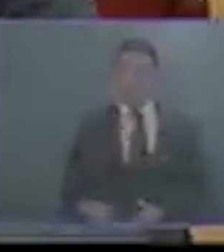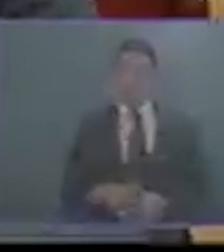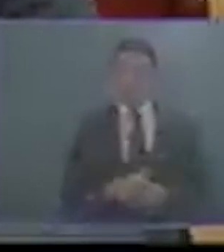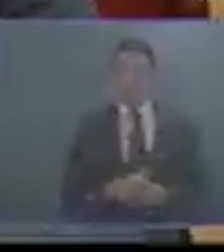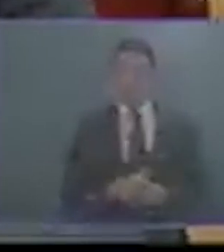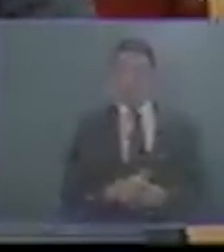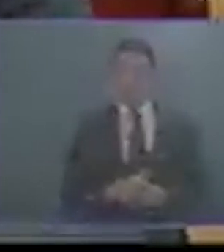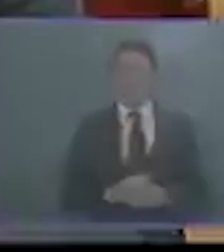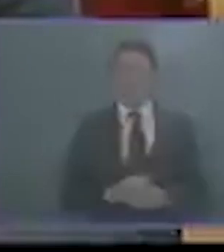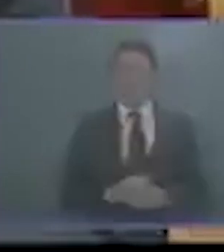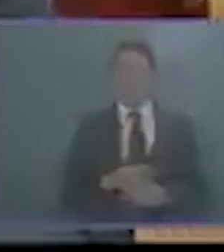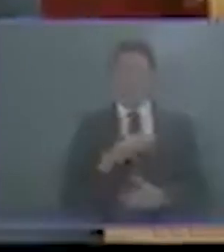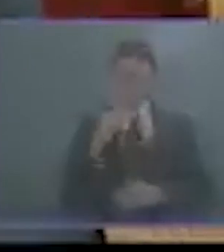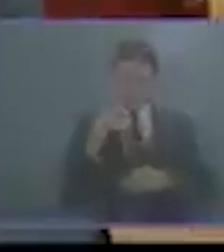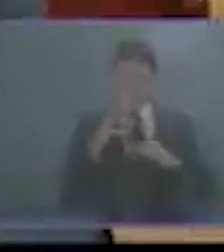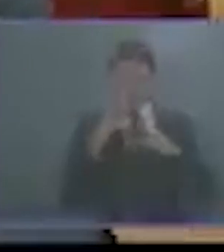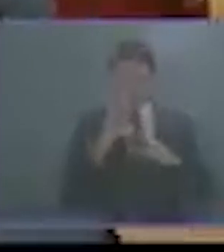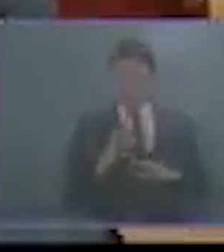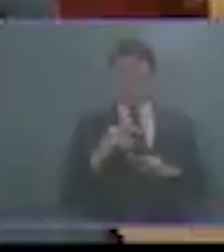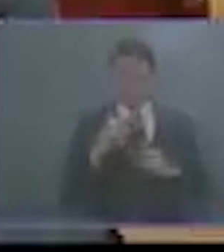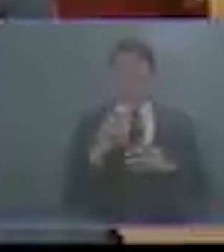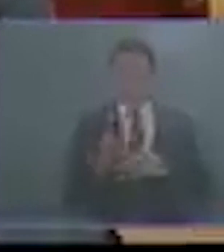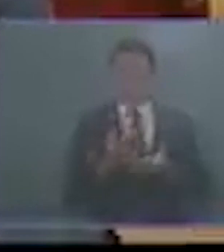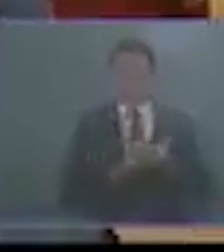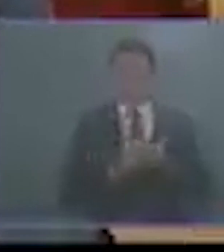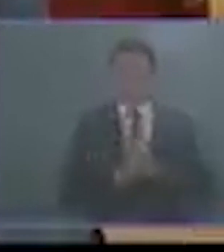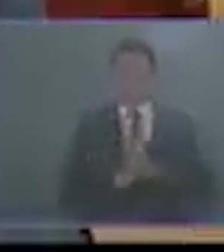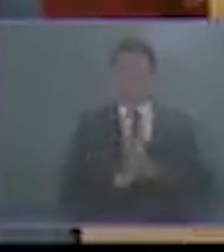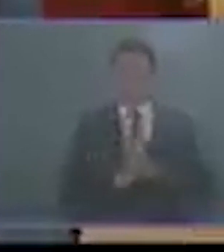presidente de la República, con todo respeto, quiero pedirle